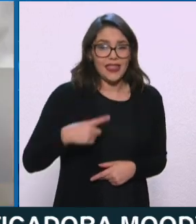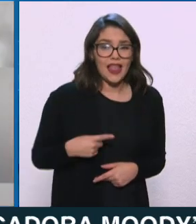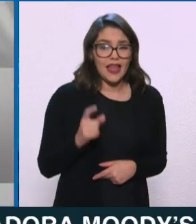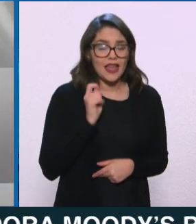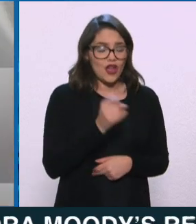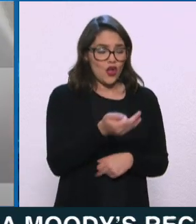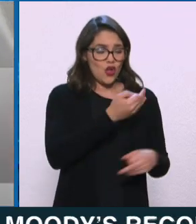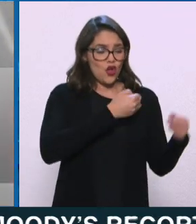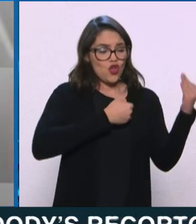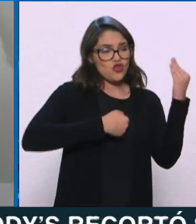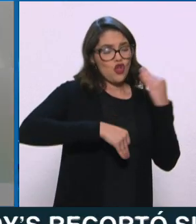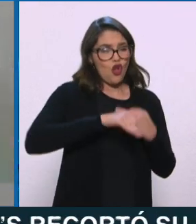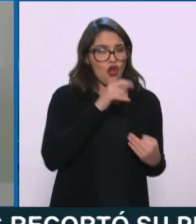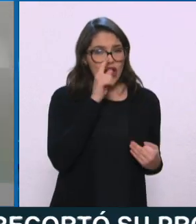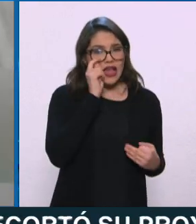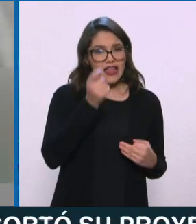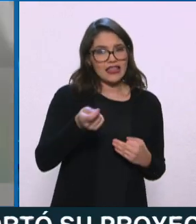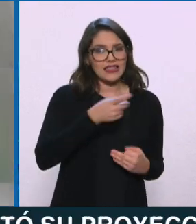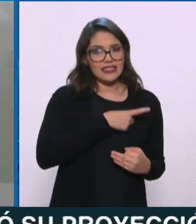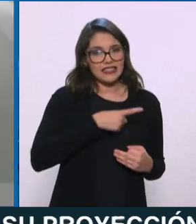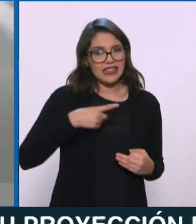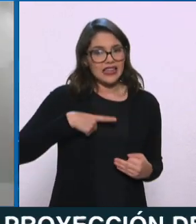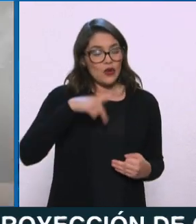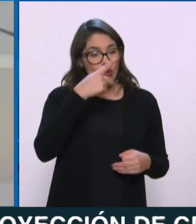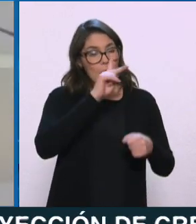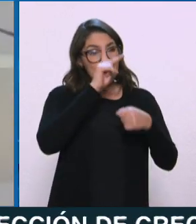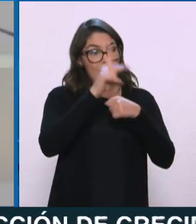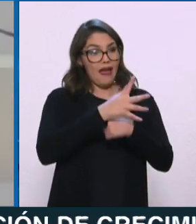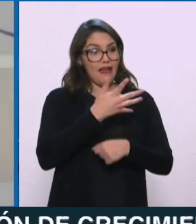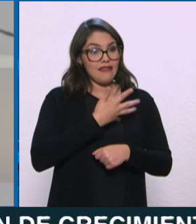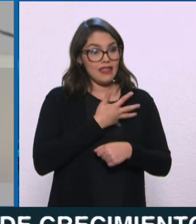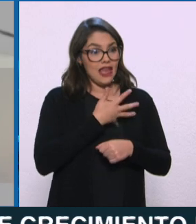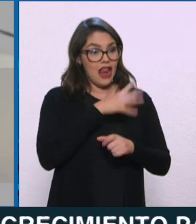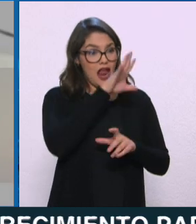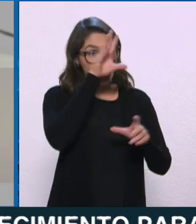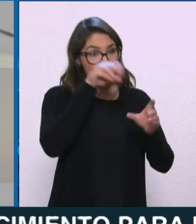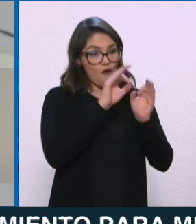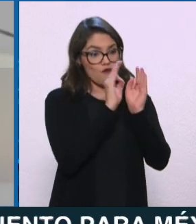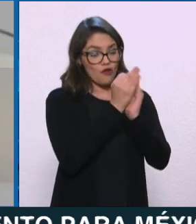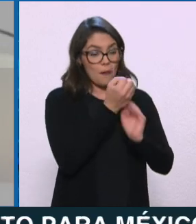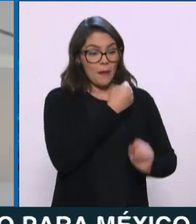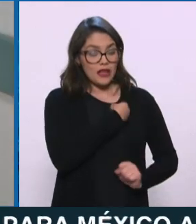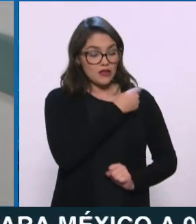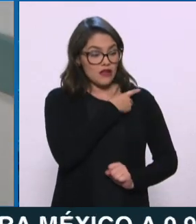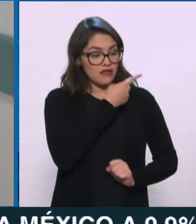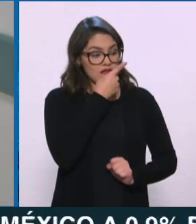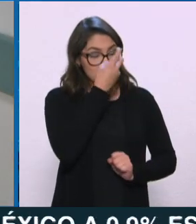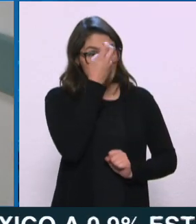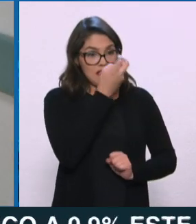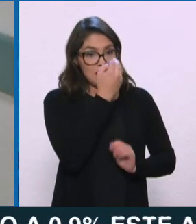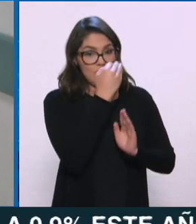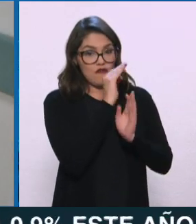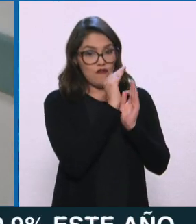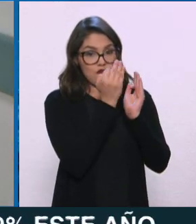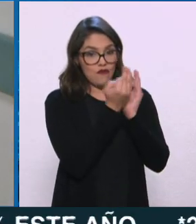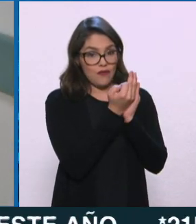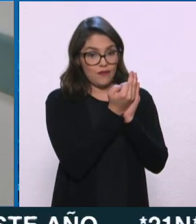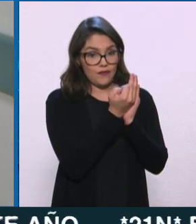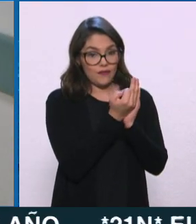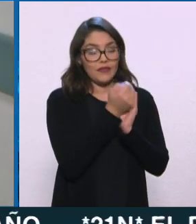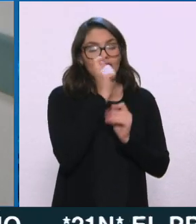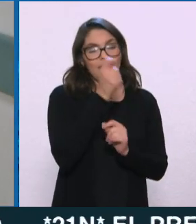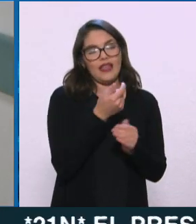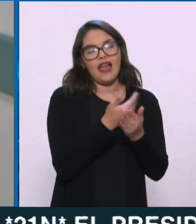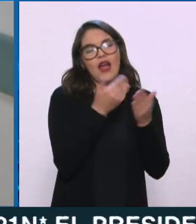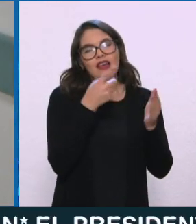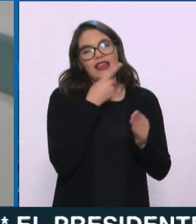los sistemas de salud de tus países tengan, ¿no? Lo que tiene hoy el país son 3 escenarios. Este primer escenario, que es